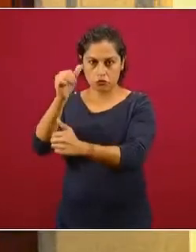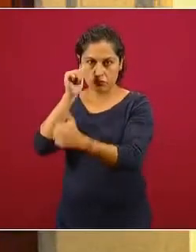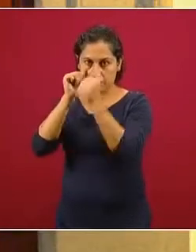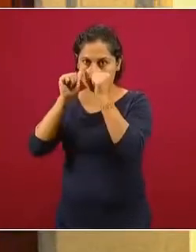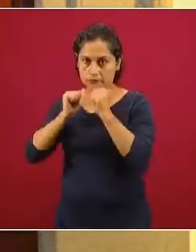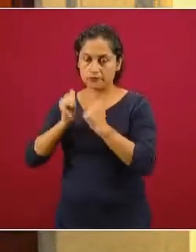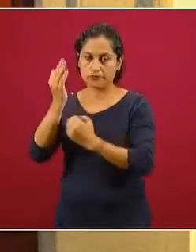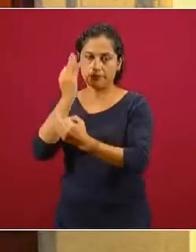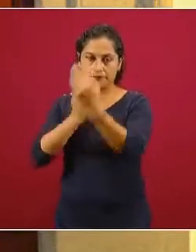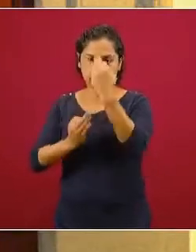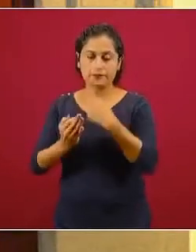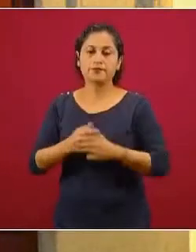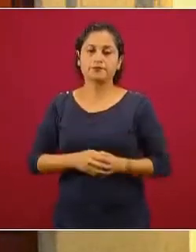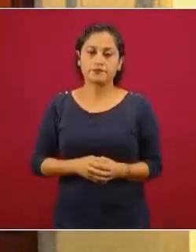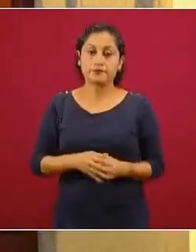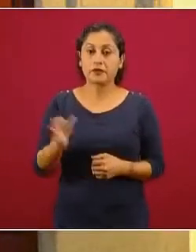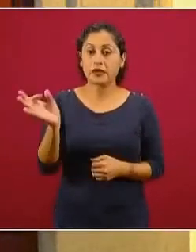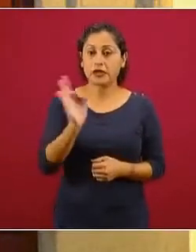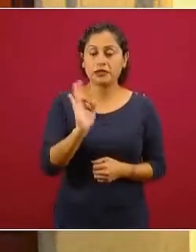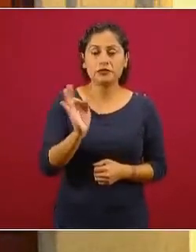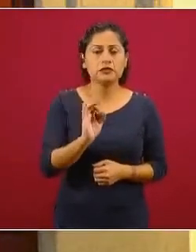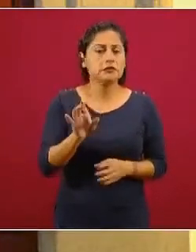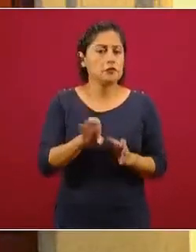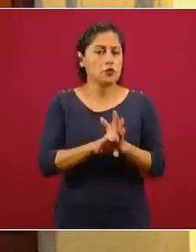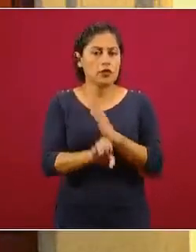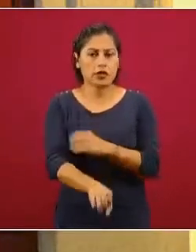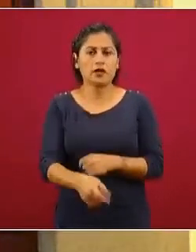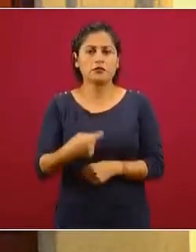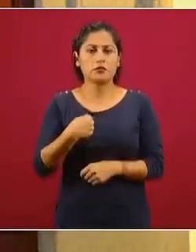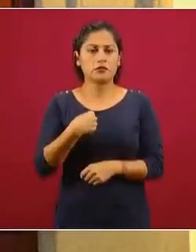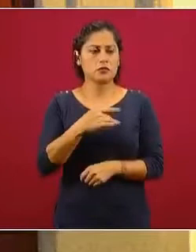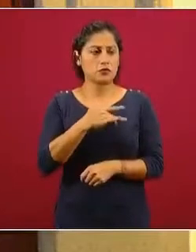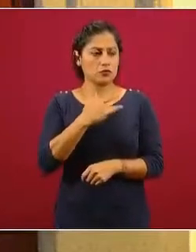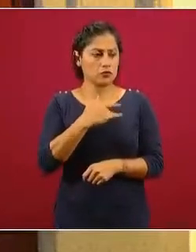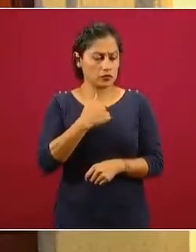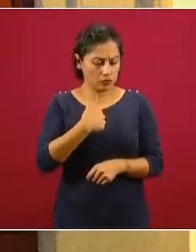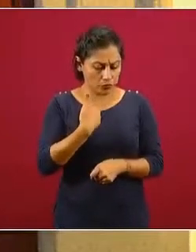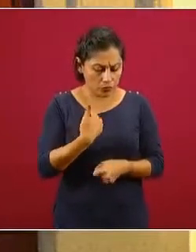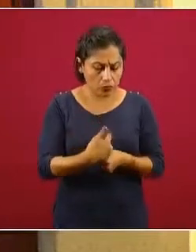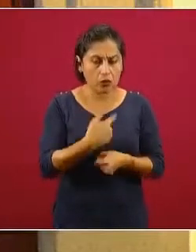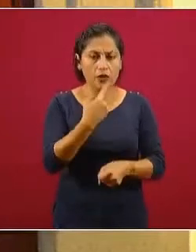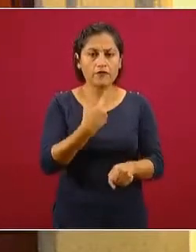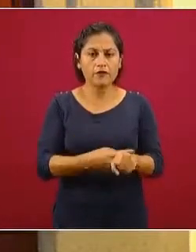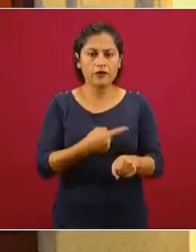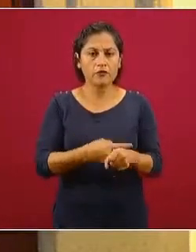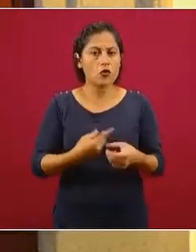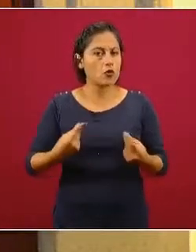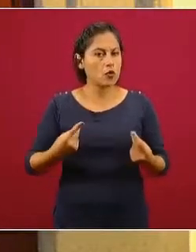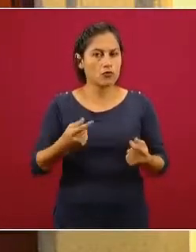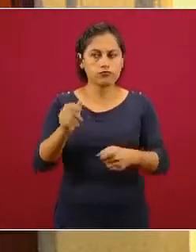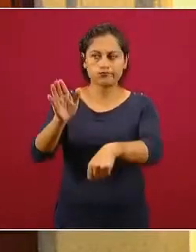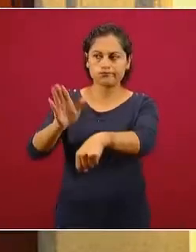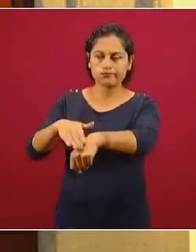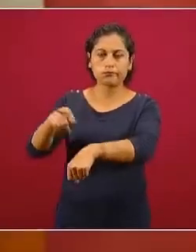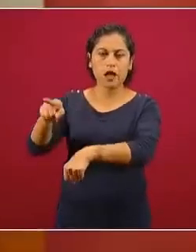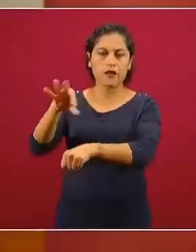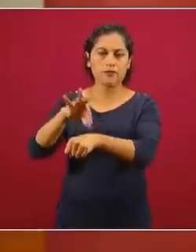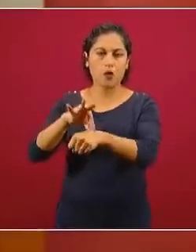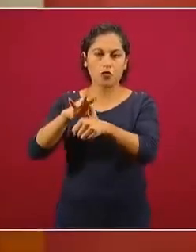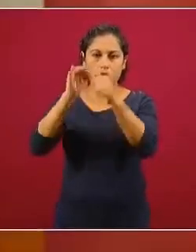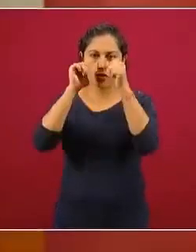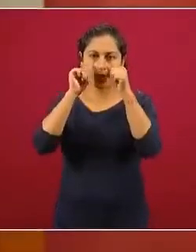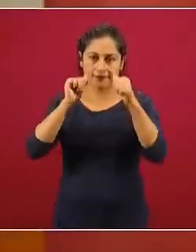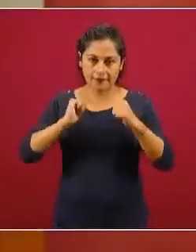o nos percatamos que estamos enfermos cuando estos se presentan, hay que rápidamente demandar atención médica. Si